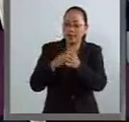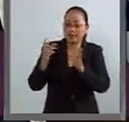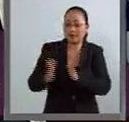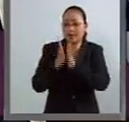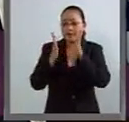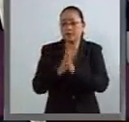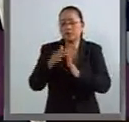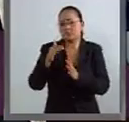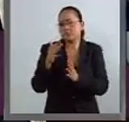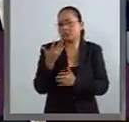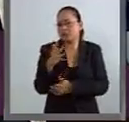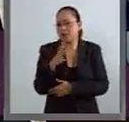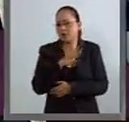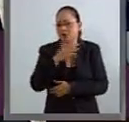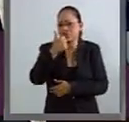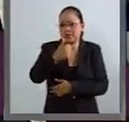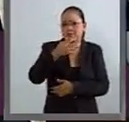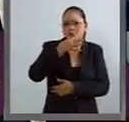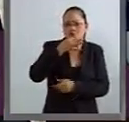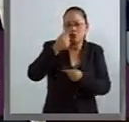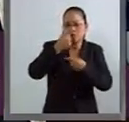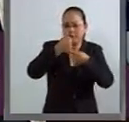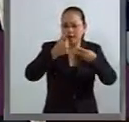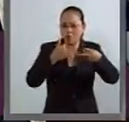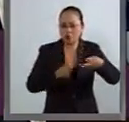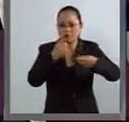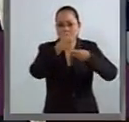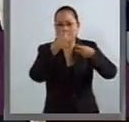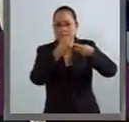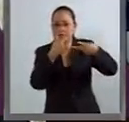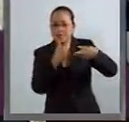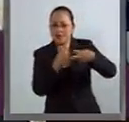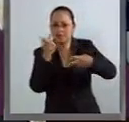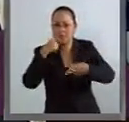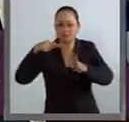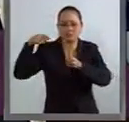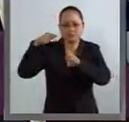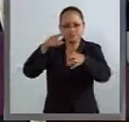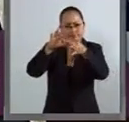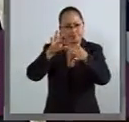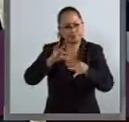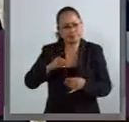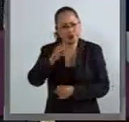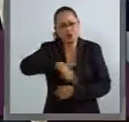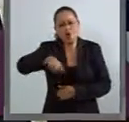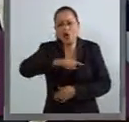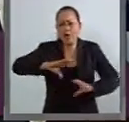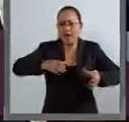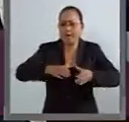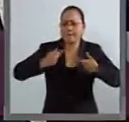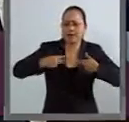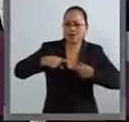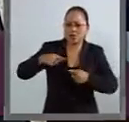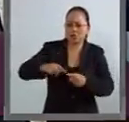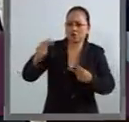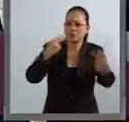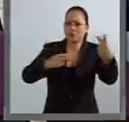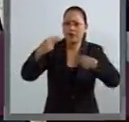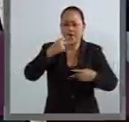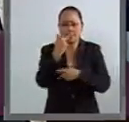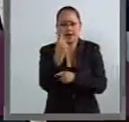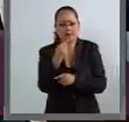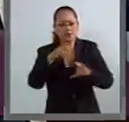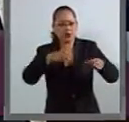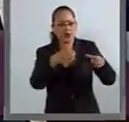tendrán aproximadamente 6 minutos cada uno nuevamente para dirigirse a todos los presentes y a todos los que siguen esta